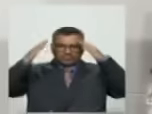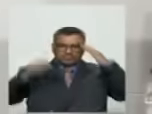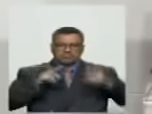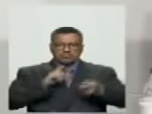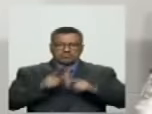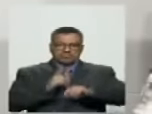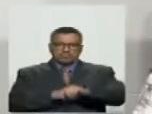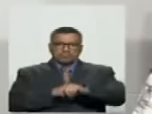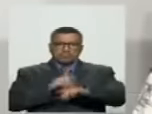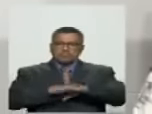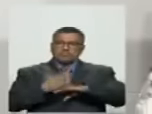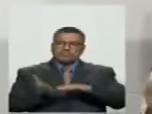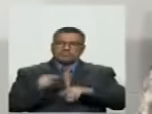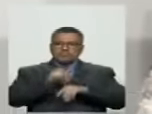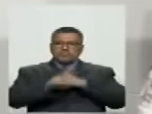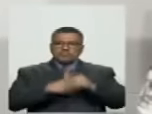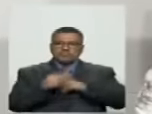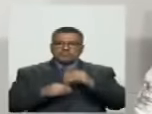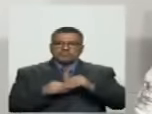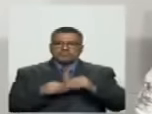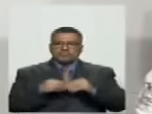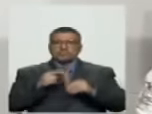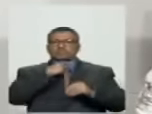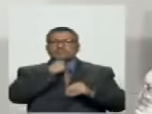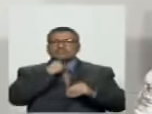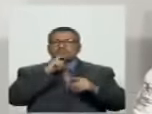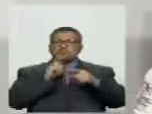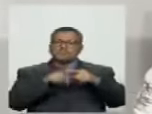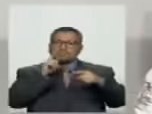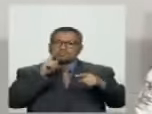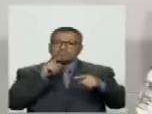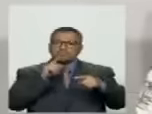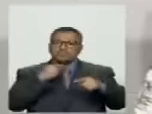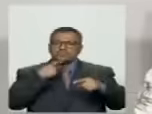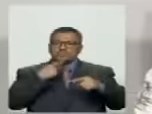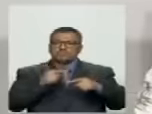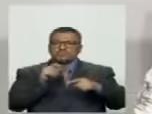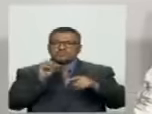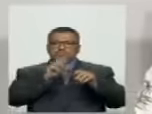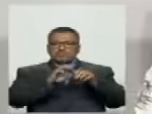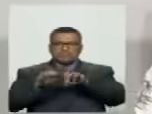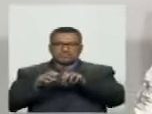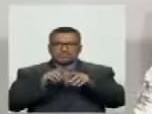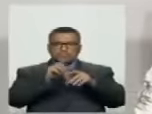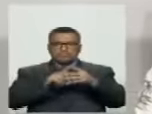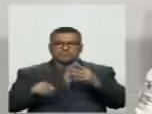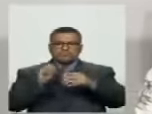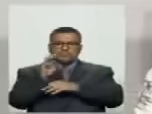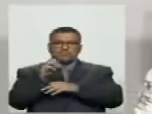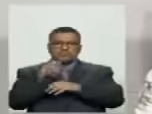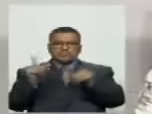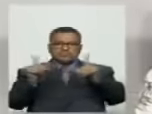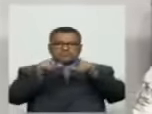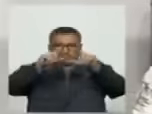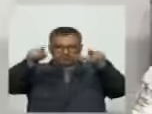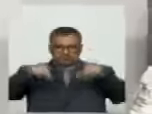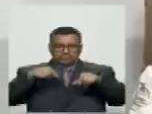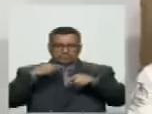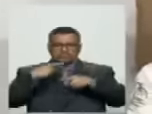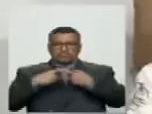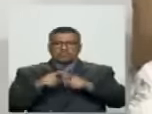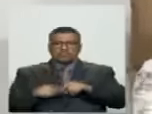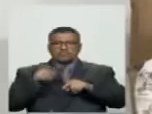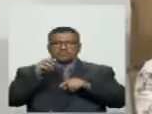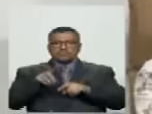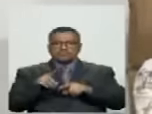cierto tiempo porque alguien le ha dado a me gusta o comentó una foto o una publicación o lo que sea. Es